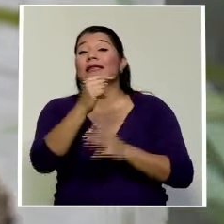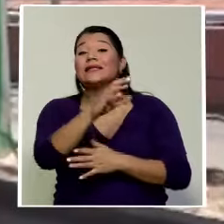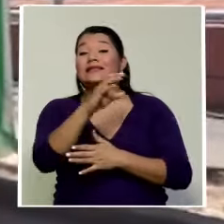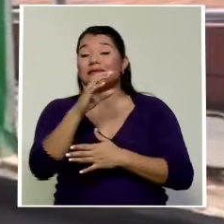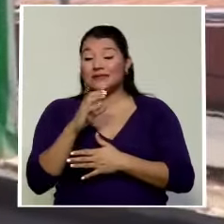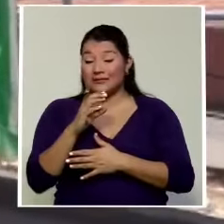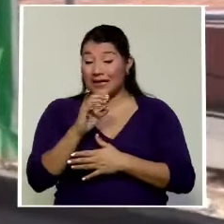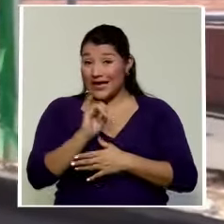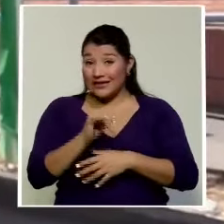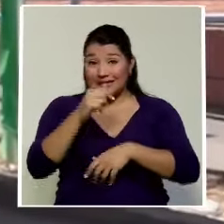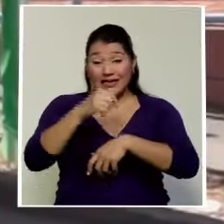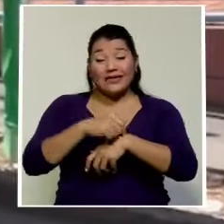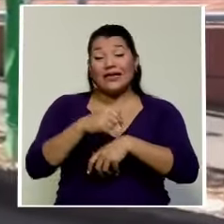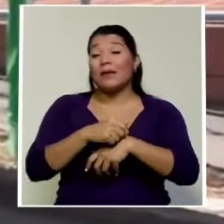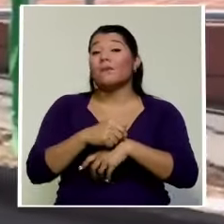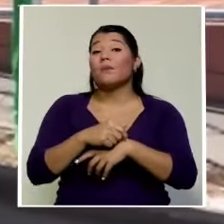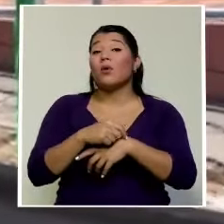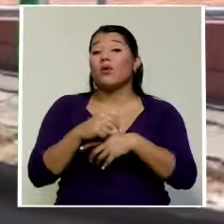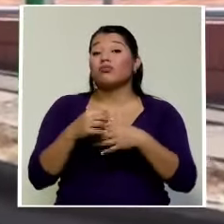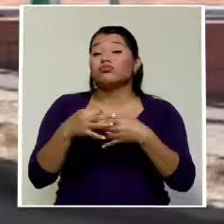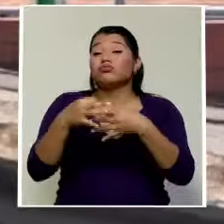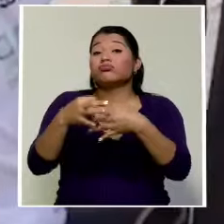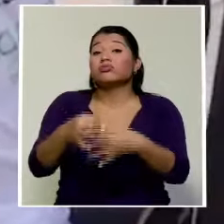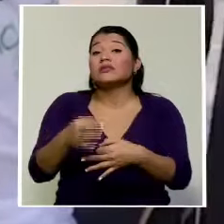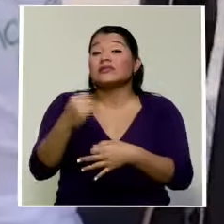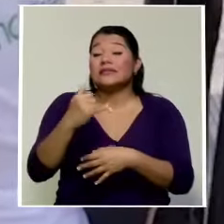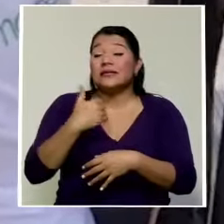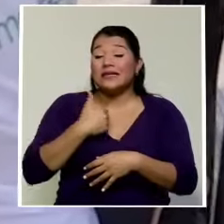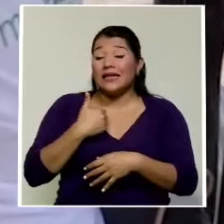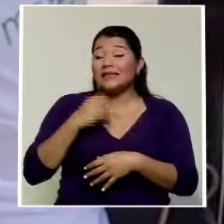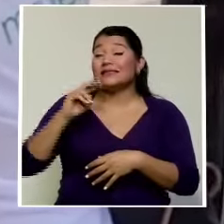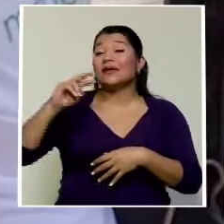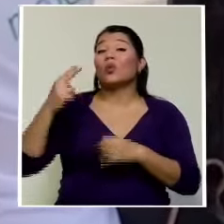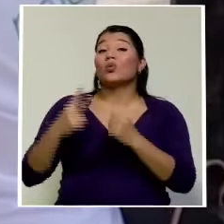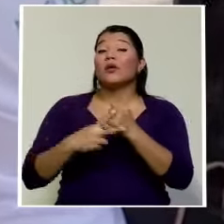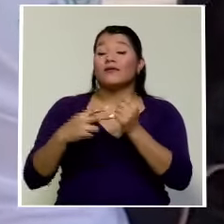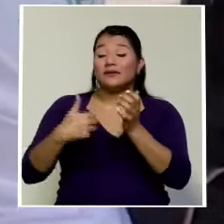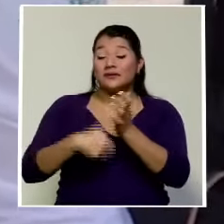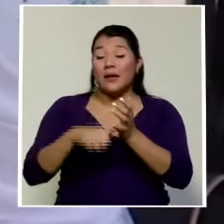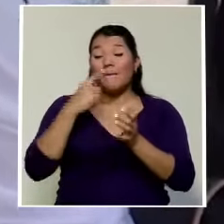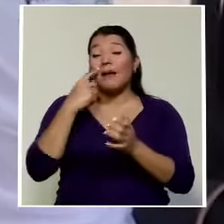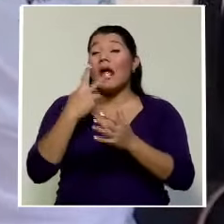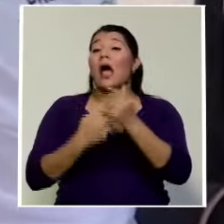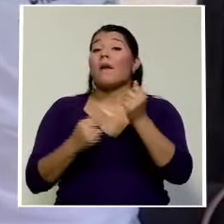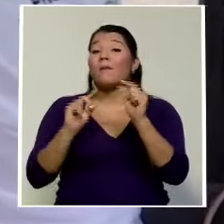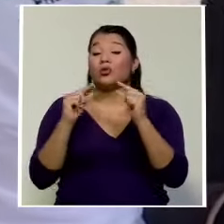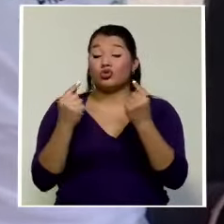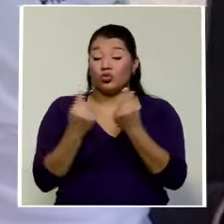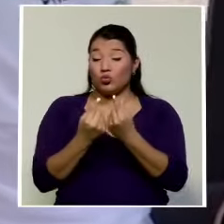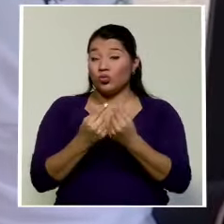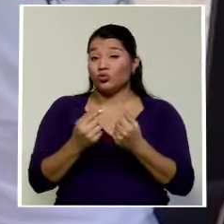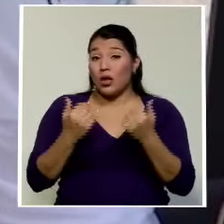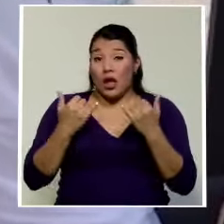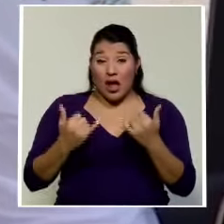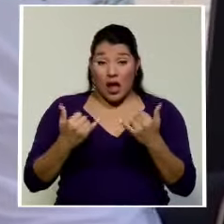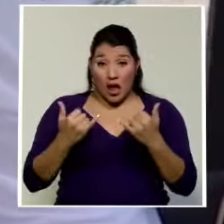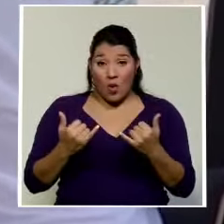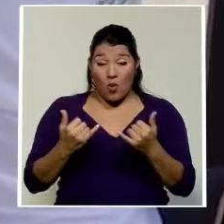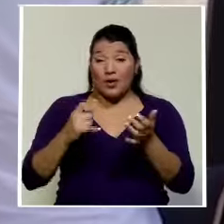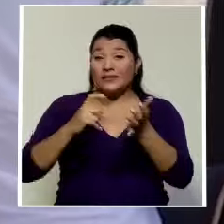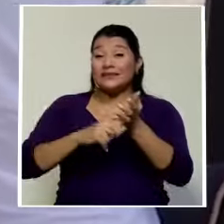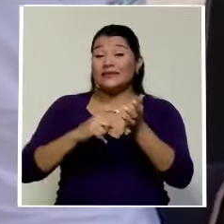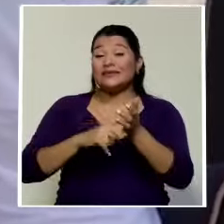Este periodo se ampliará en caso de una eventual segunda ronda electoral para las 2 agrupaciones que participen en ella. Actualmente hay